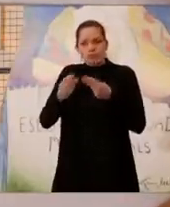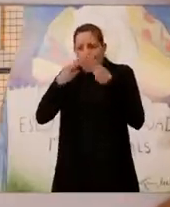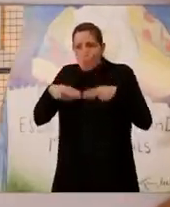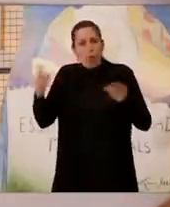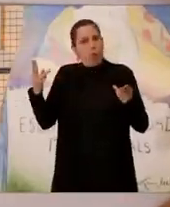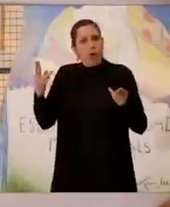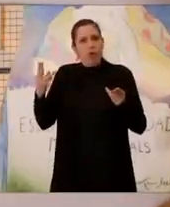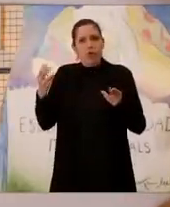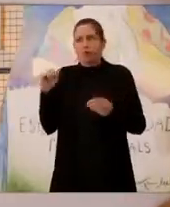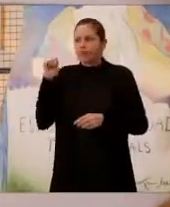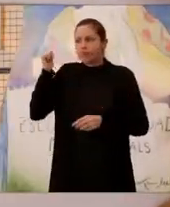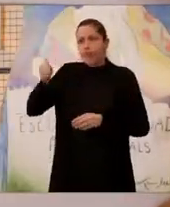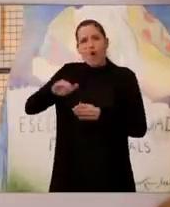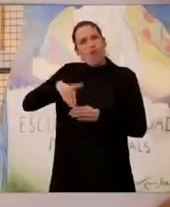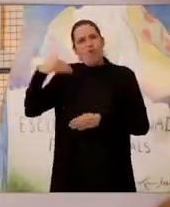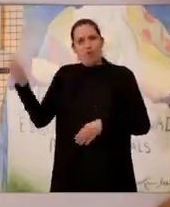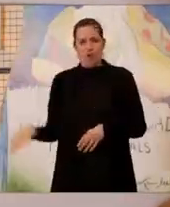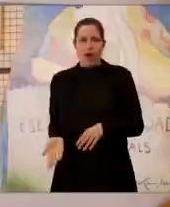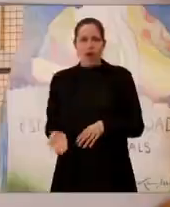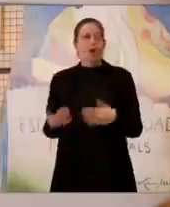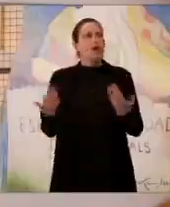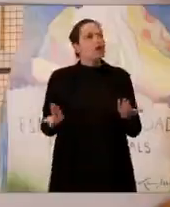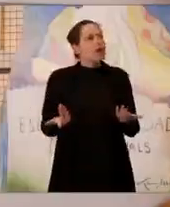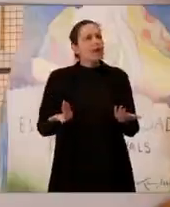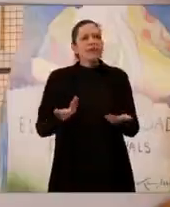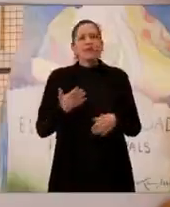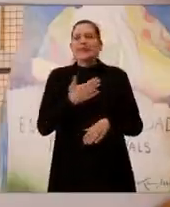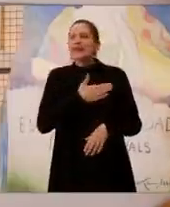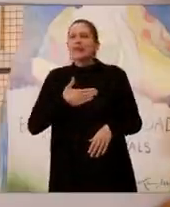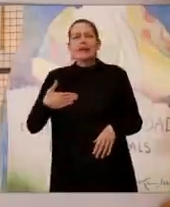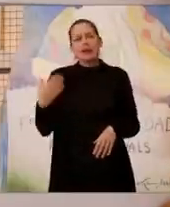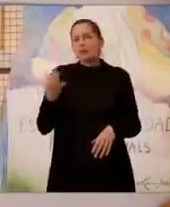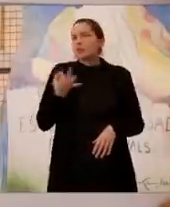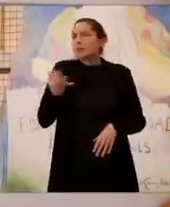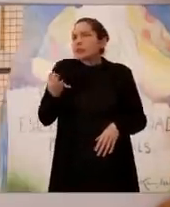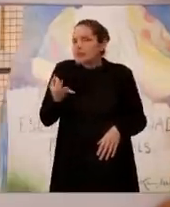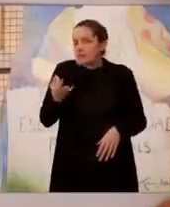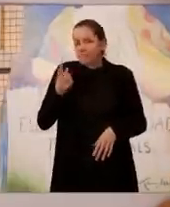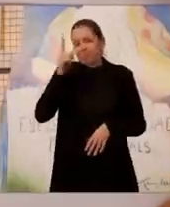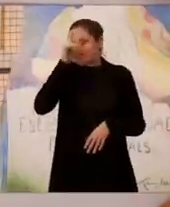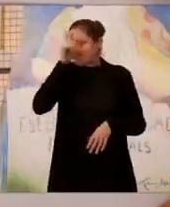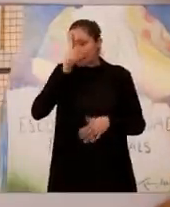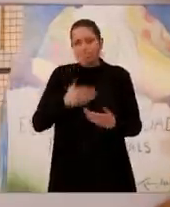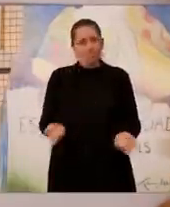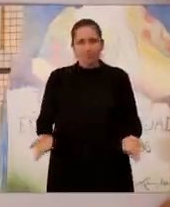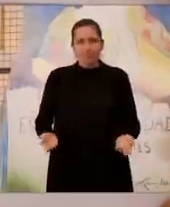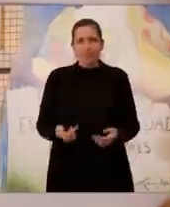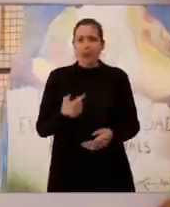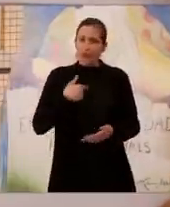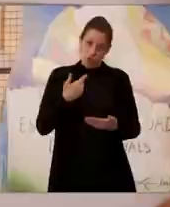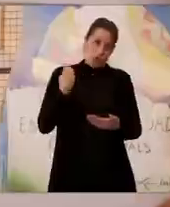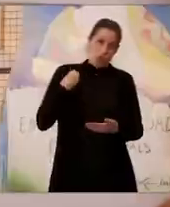muy bien Qué es lo que queremos esto lo exploraba últimamente en el libro que he escrito sobre las madres y las